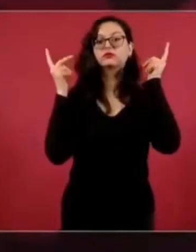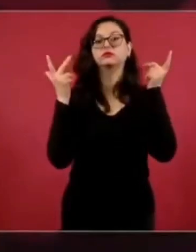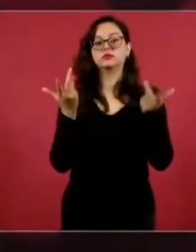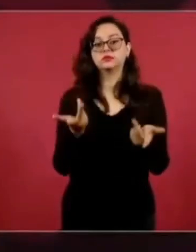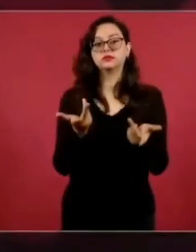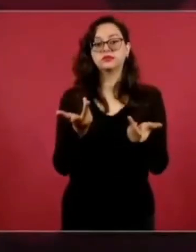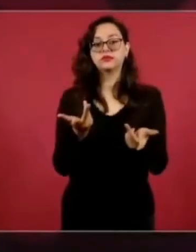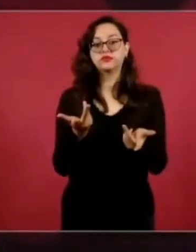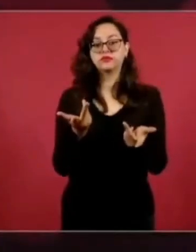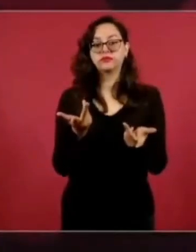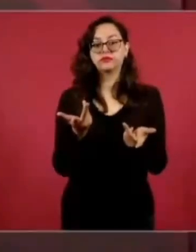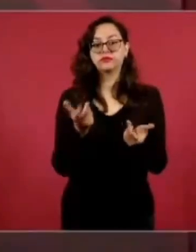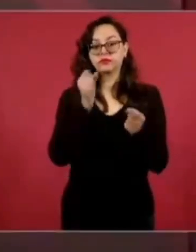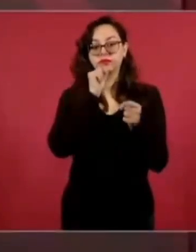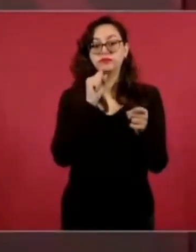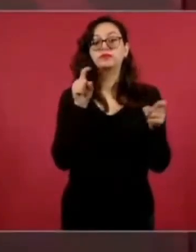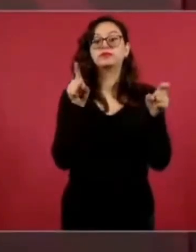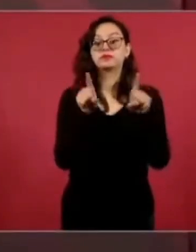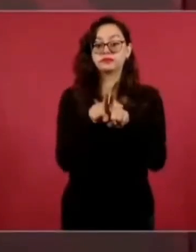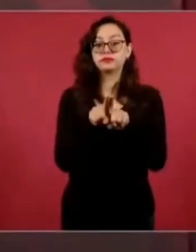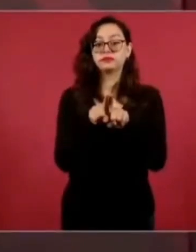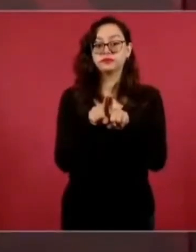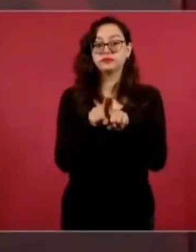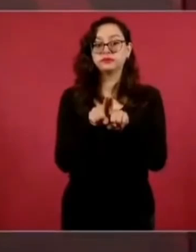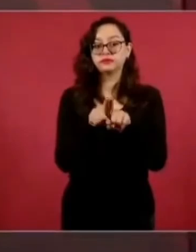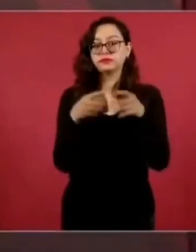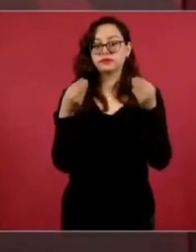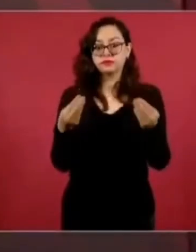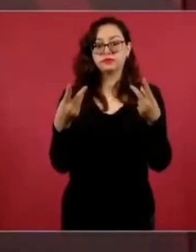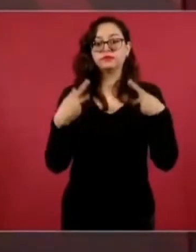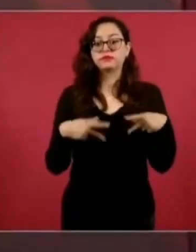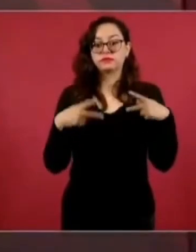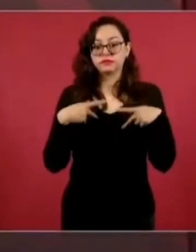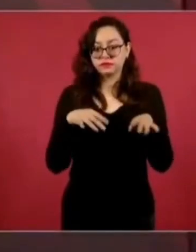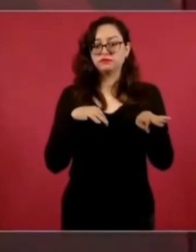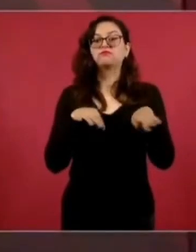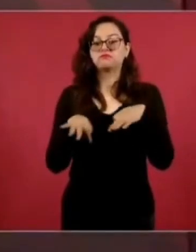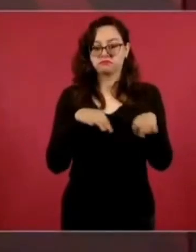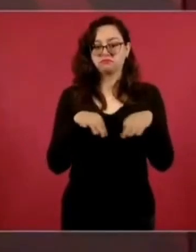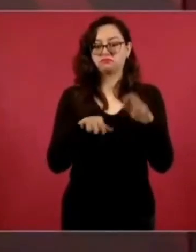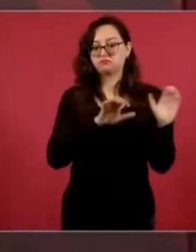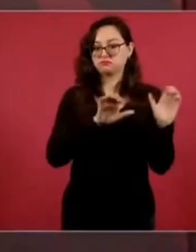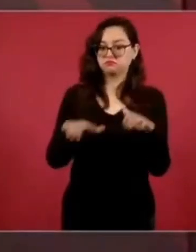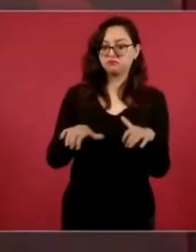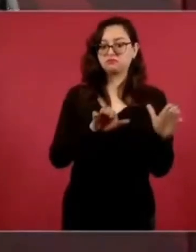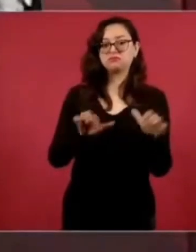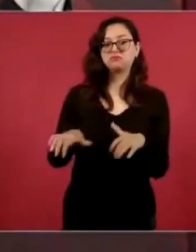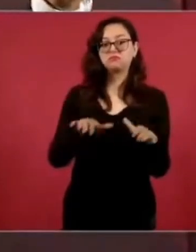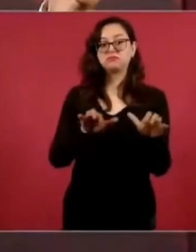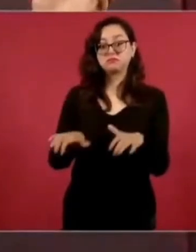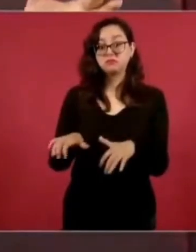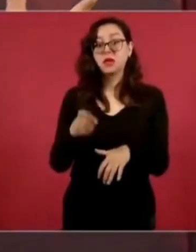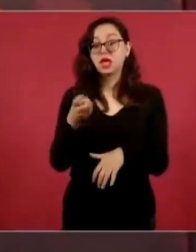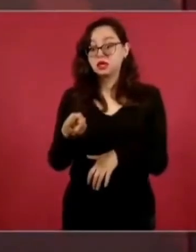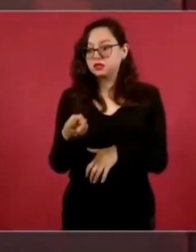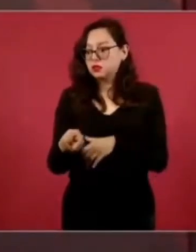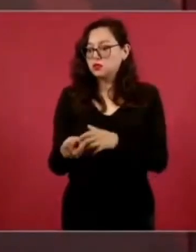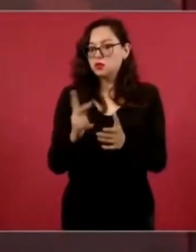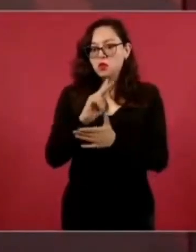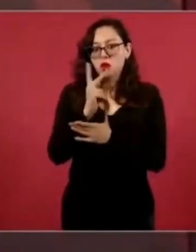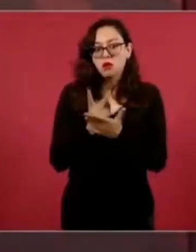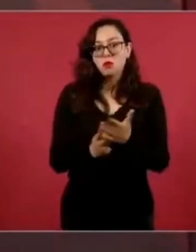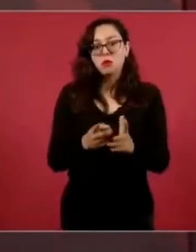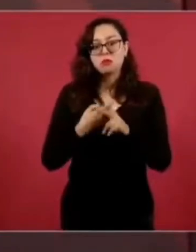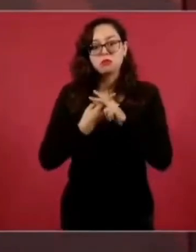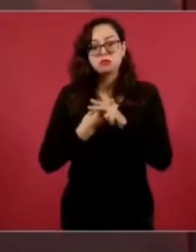además se contrató a muchos trabajadores de la salud. Y ahí empezó este programa